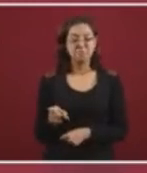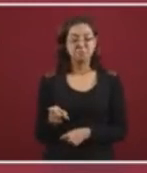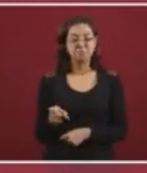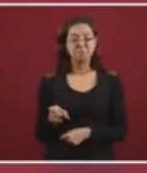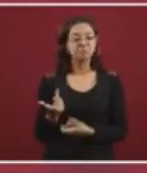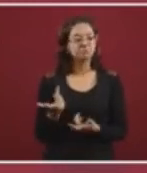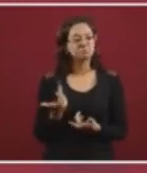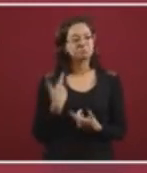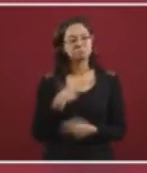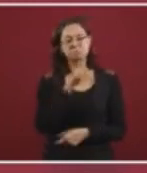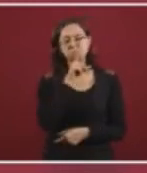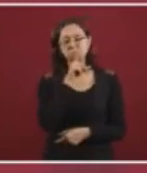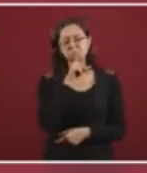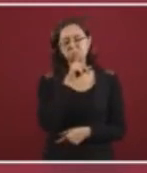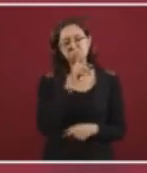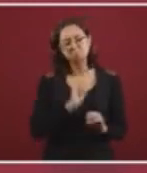a la prensa.